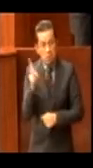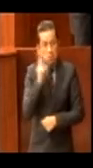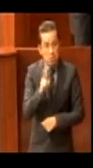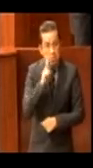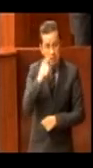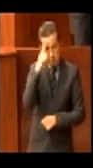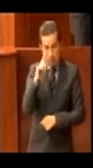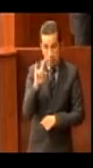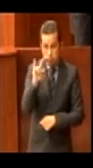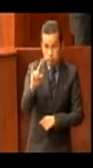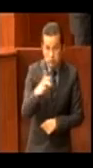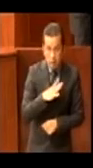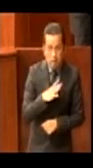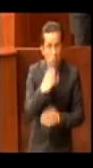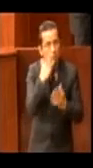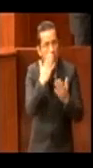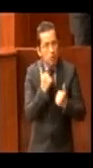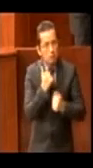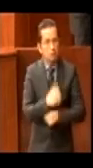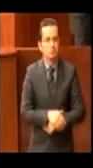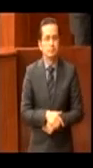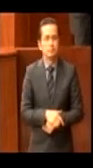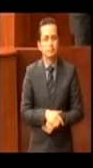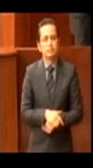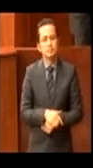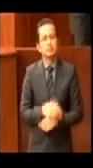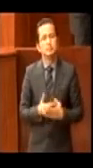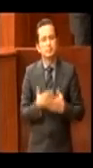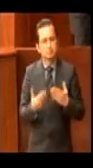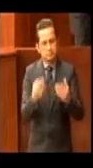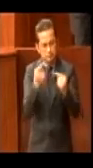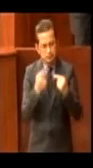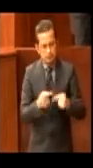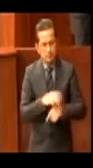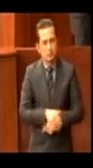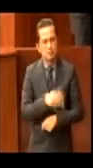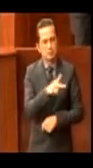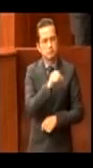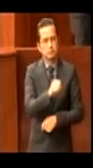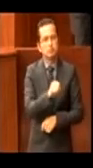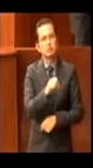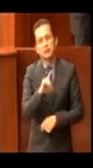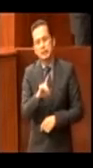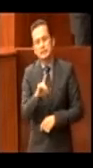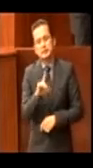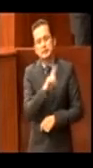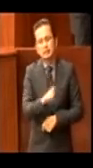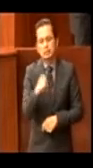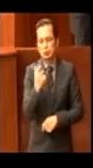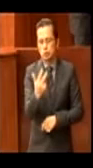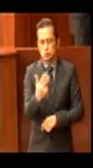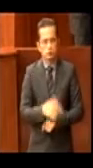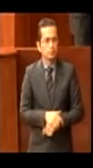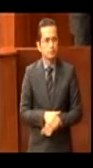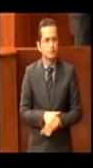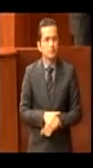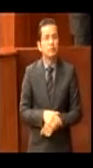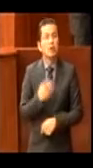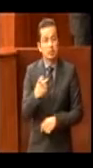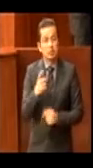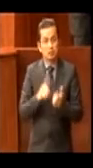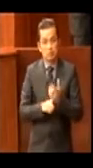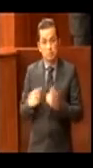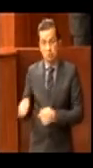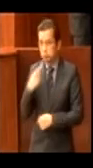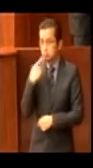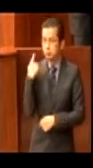acredite su existencia ahora me refiero al procedimiento 108 en el cual se denuncia violencia